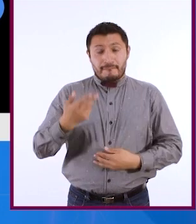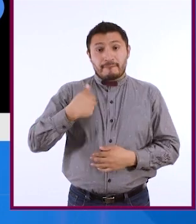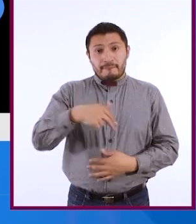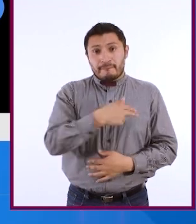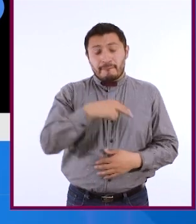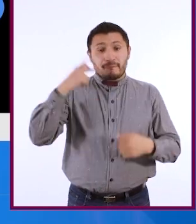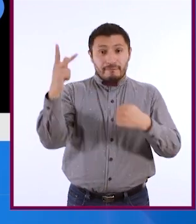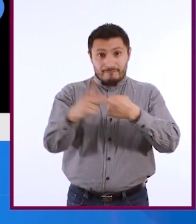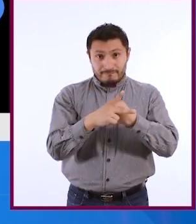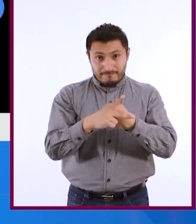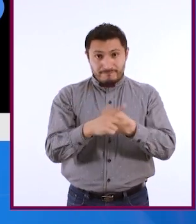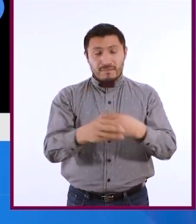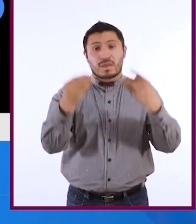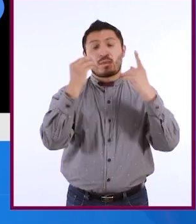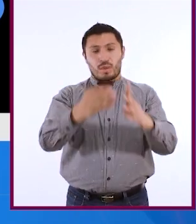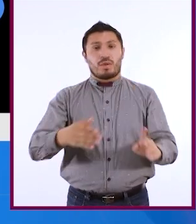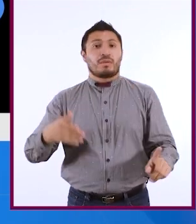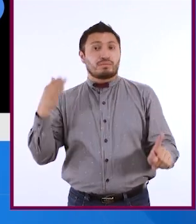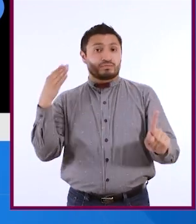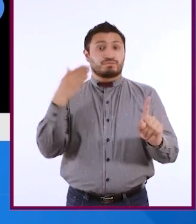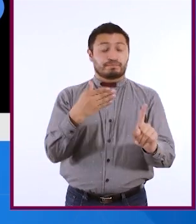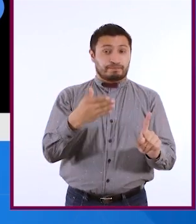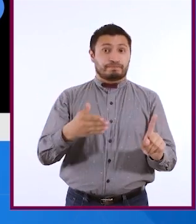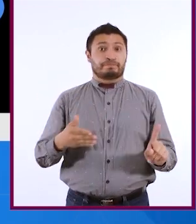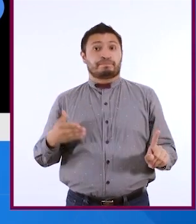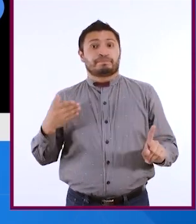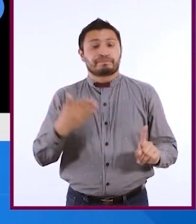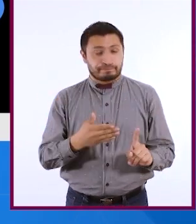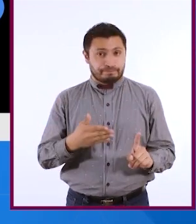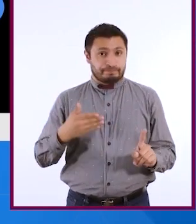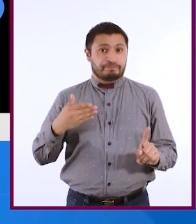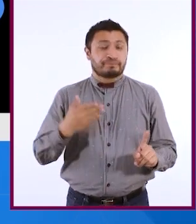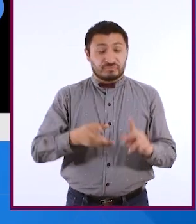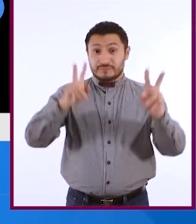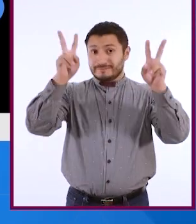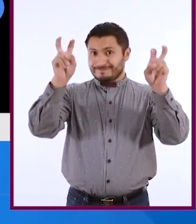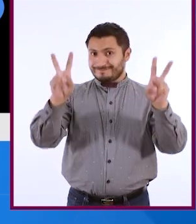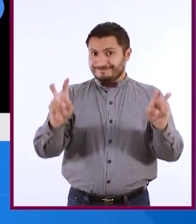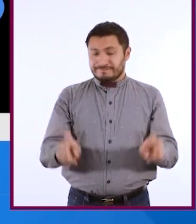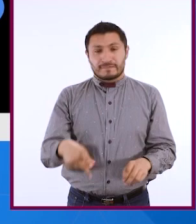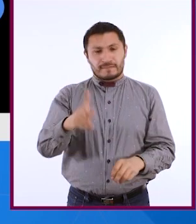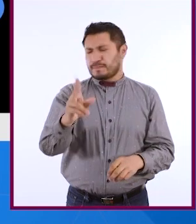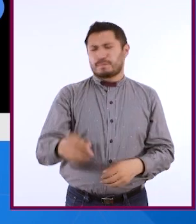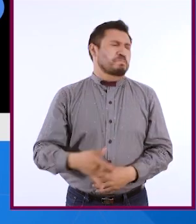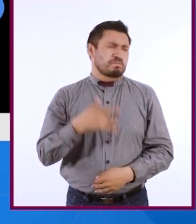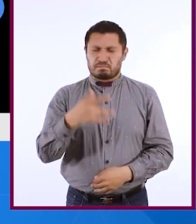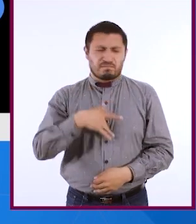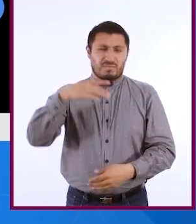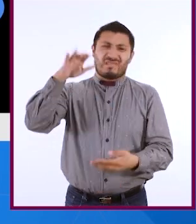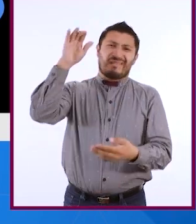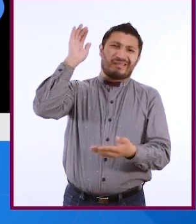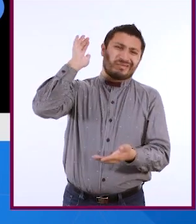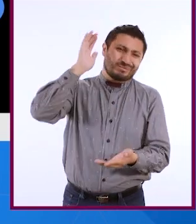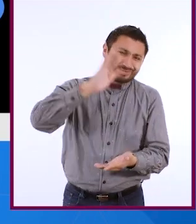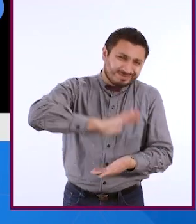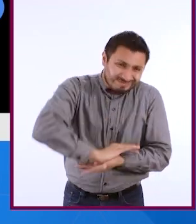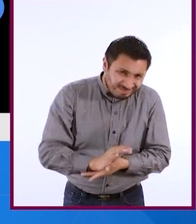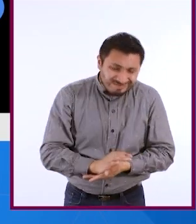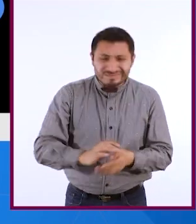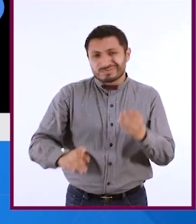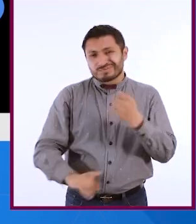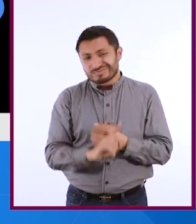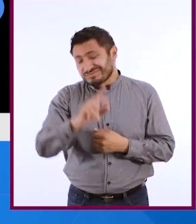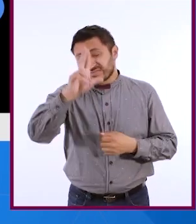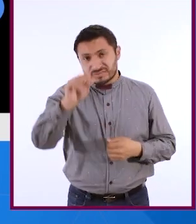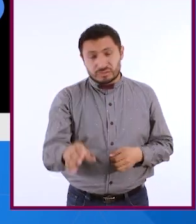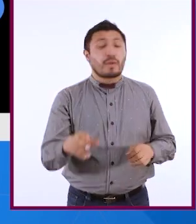Somos un país muy desafiante, lleno de temas, pero no tenemos que sentirnos aplastadas por las problemáticas, sino